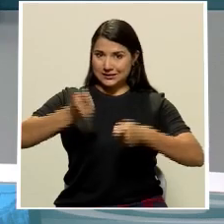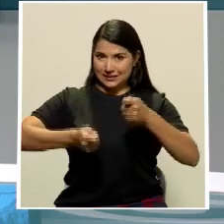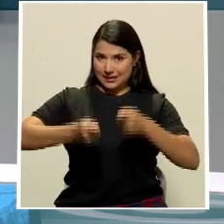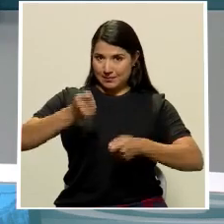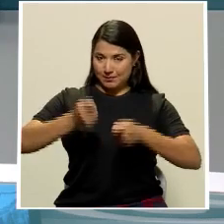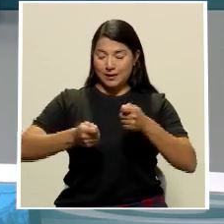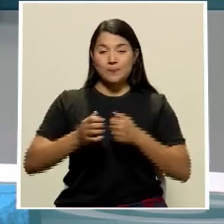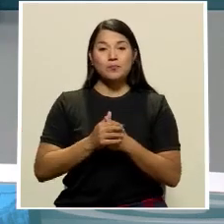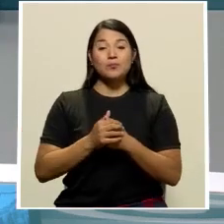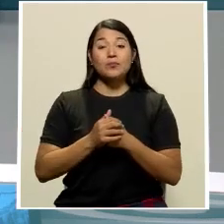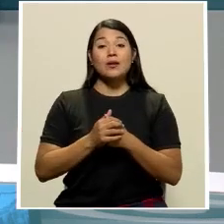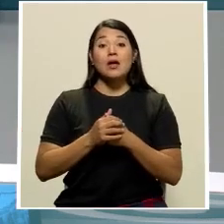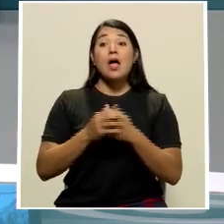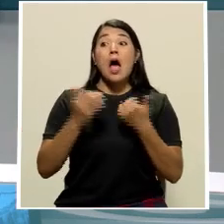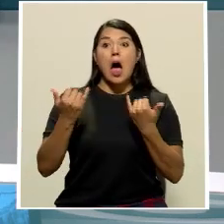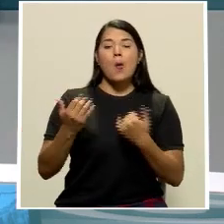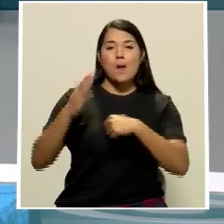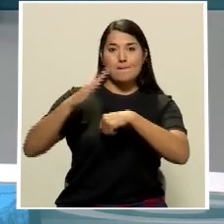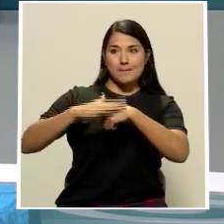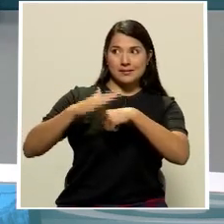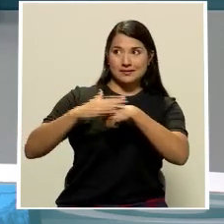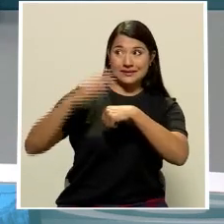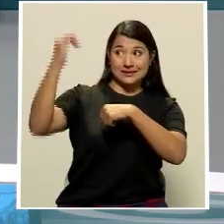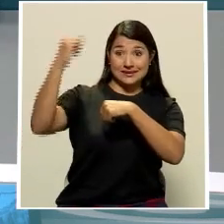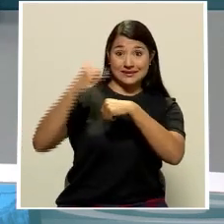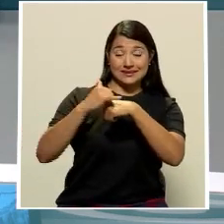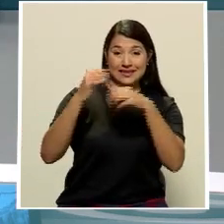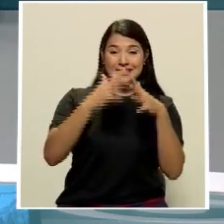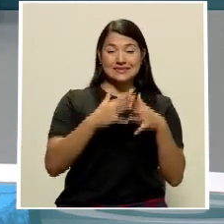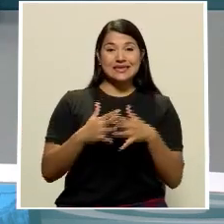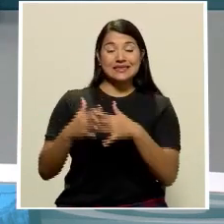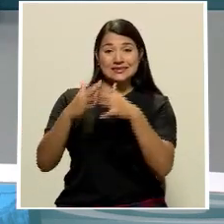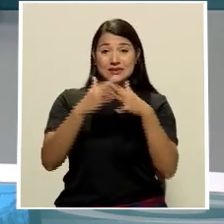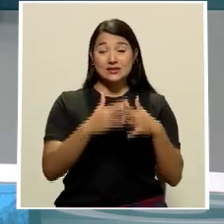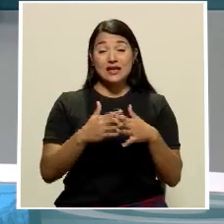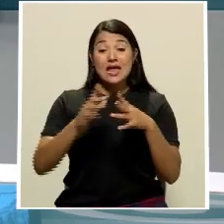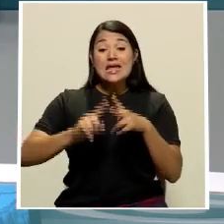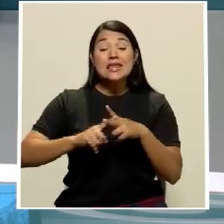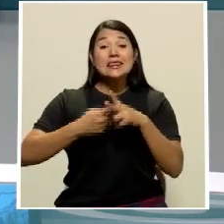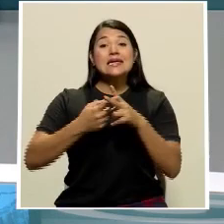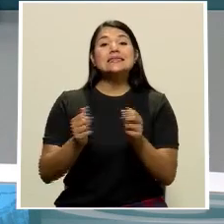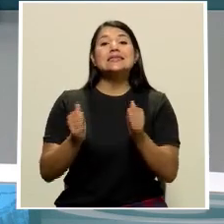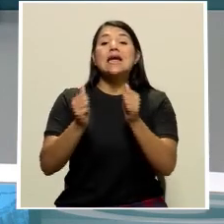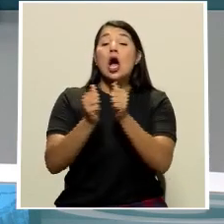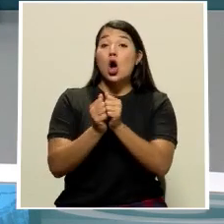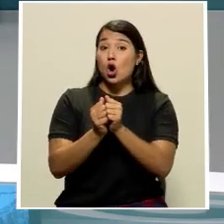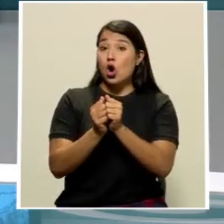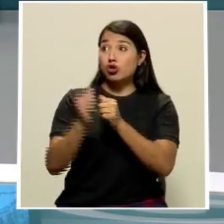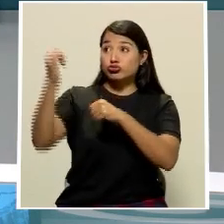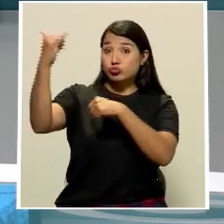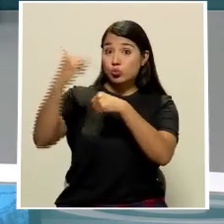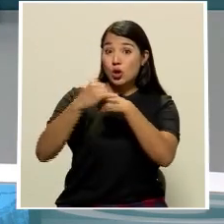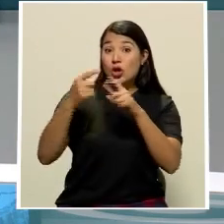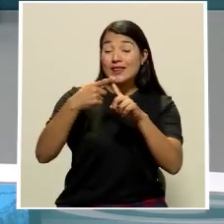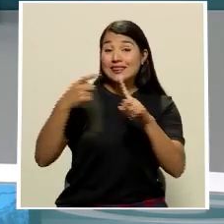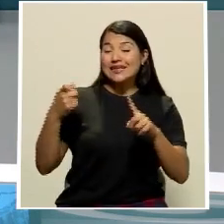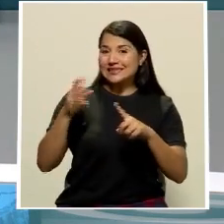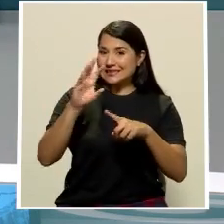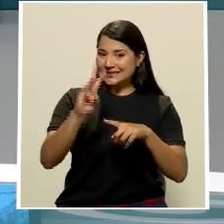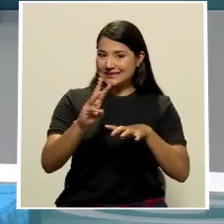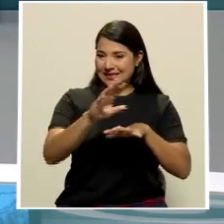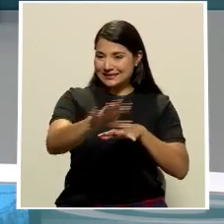La apertura de cielos a los turistas estadounidenses iniciará con vuelos desde 6 estados: Nueva